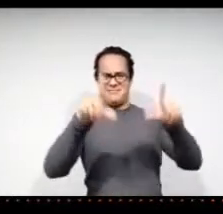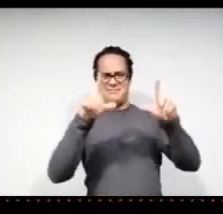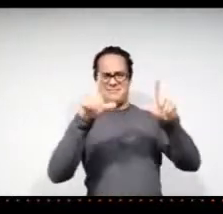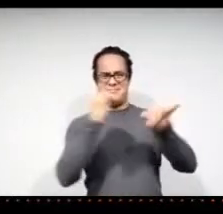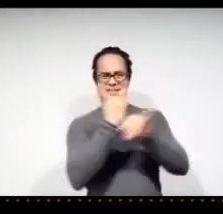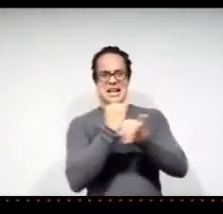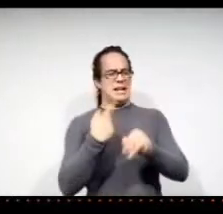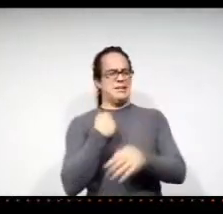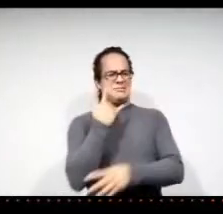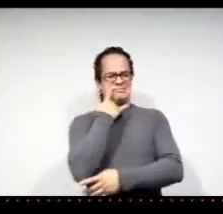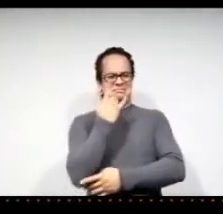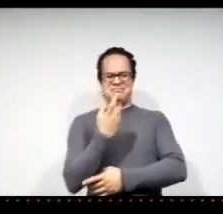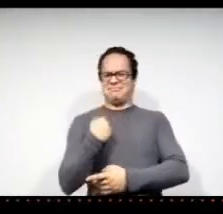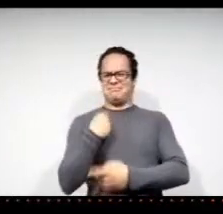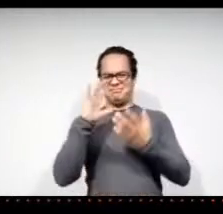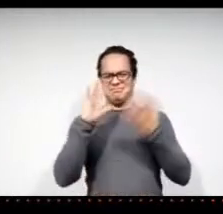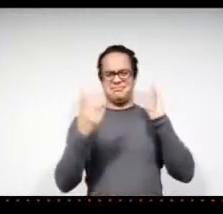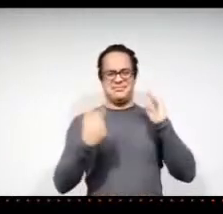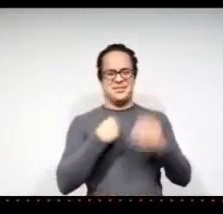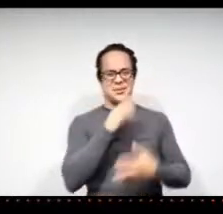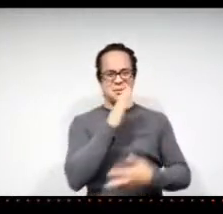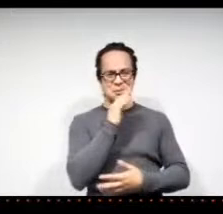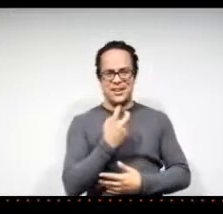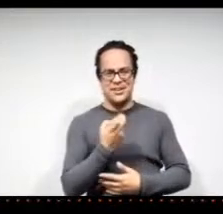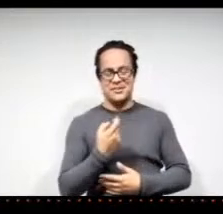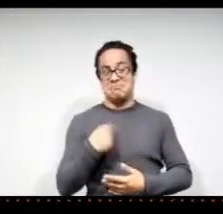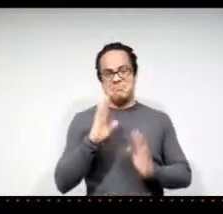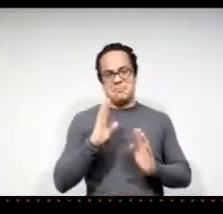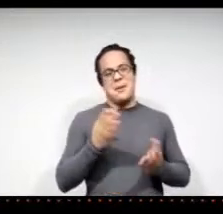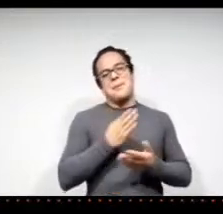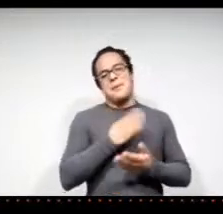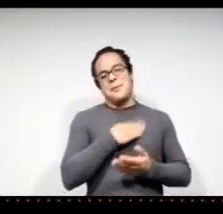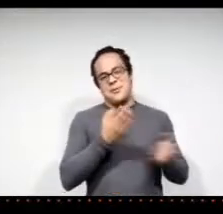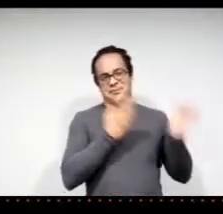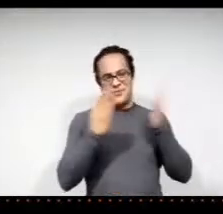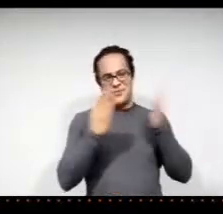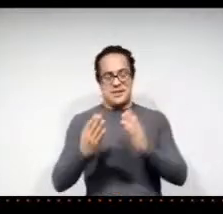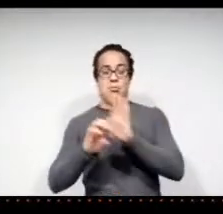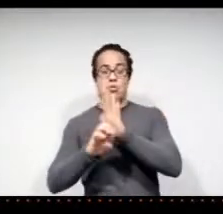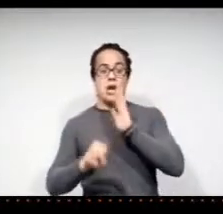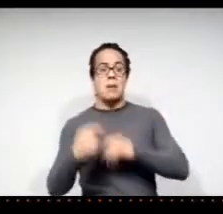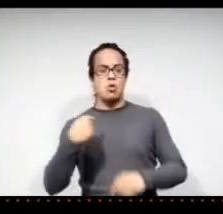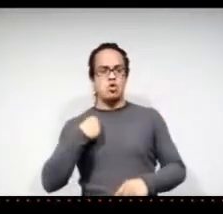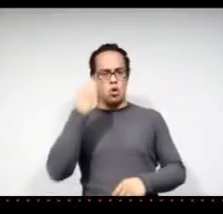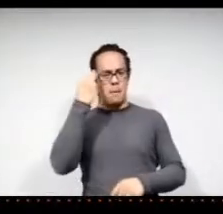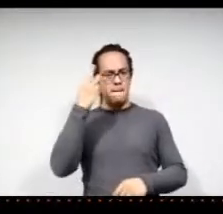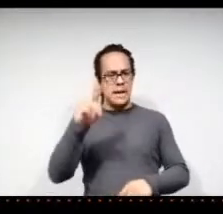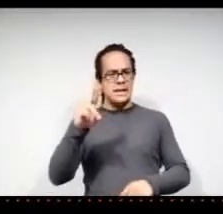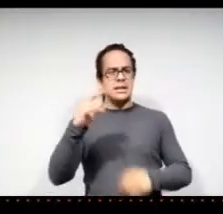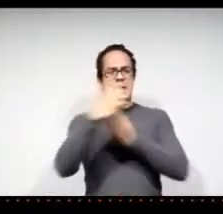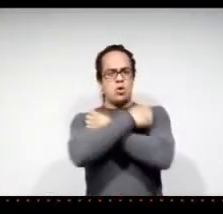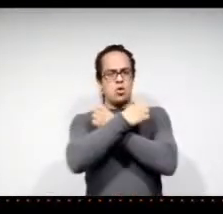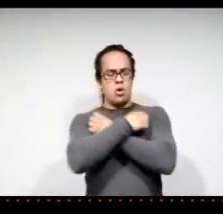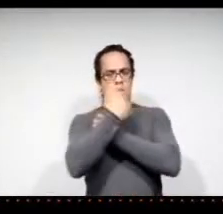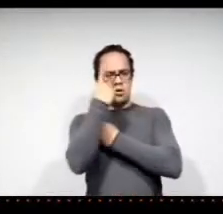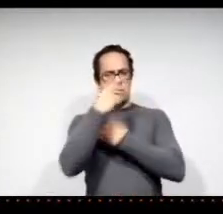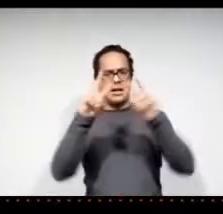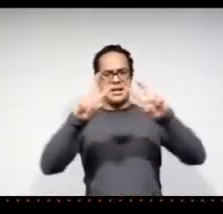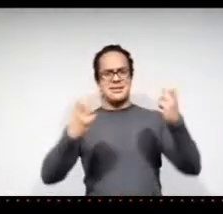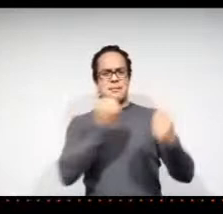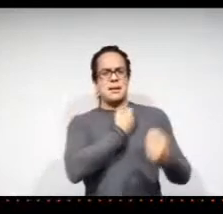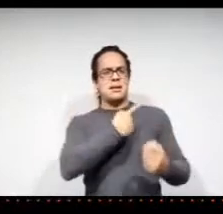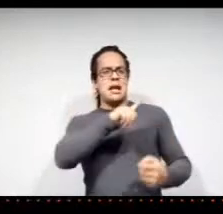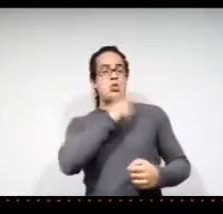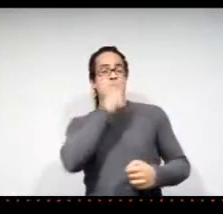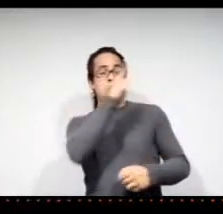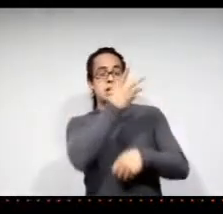alucinante nada más de pensar en eso, ¿no? Pero regresando al punto, yo hice la maestría en educación en profesiones de la salud en Estados Unidos en el